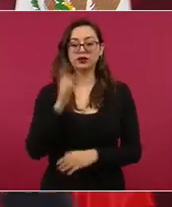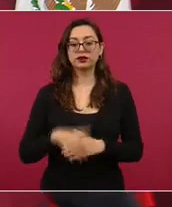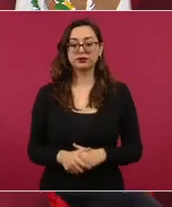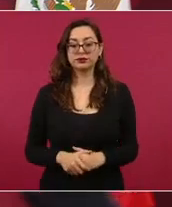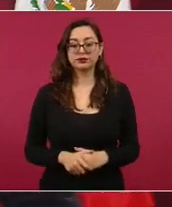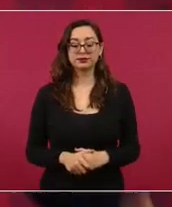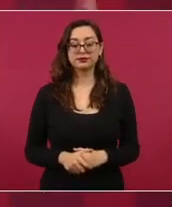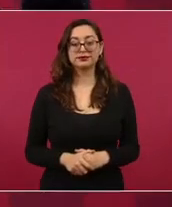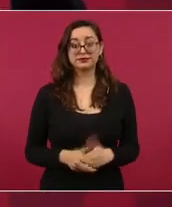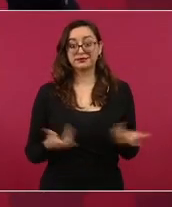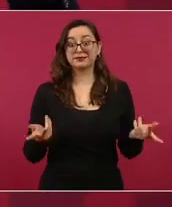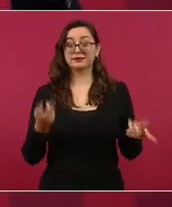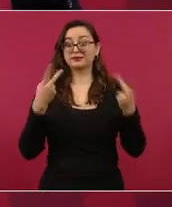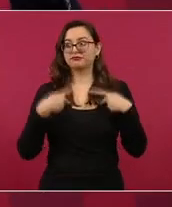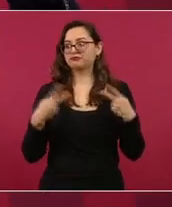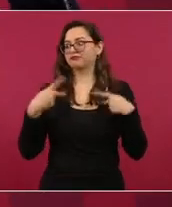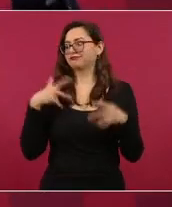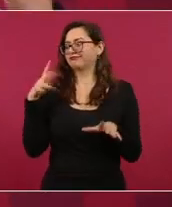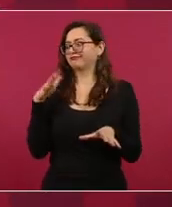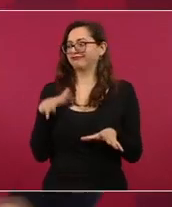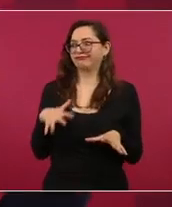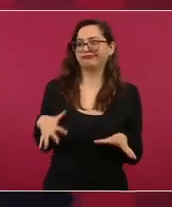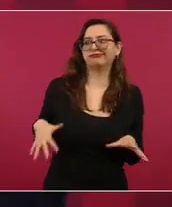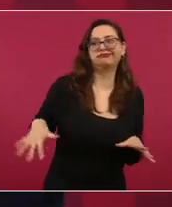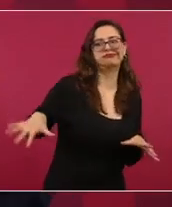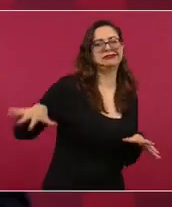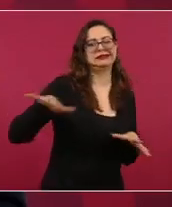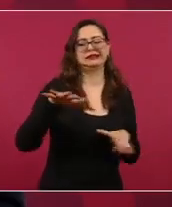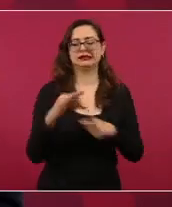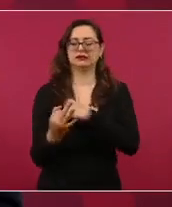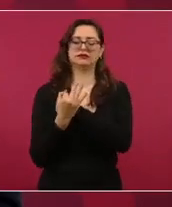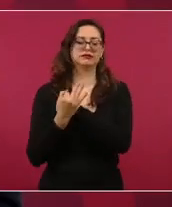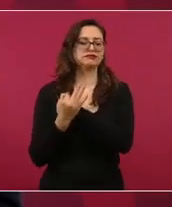porque hubieron movilizaciones muy grandes.